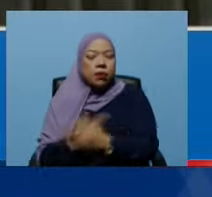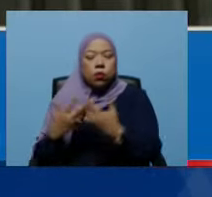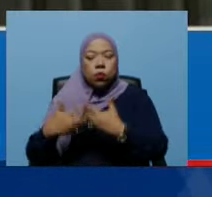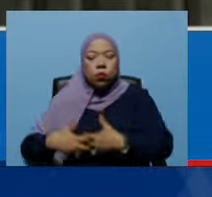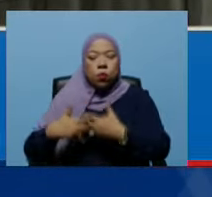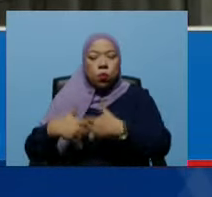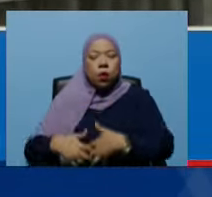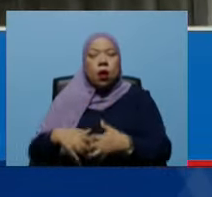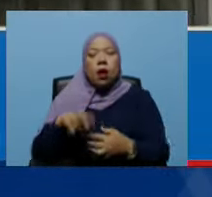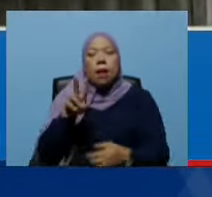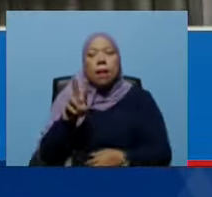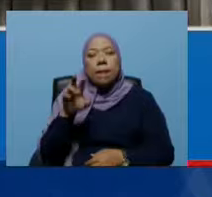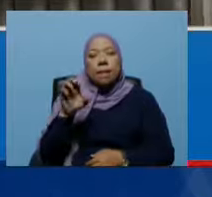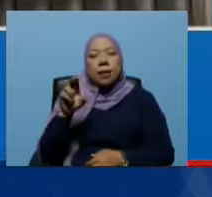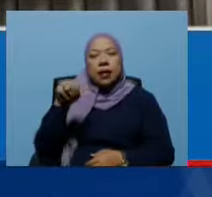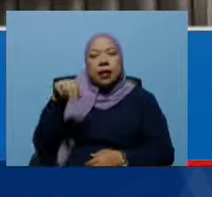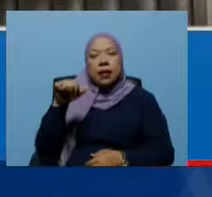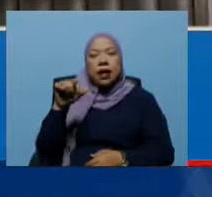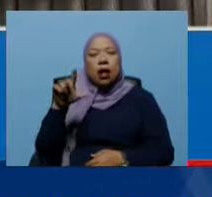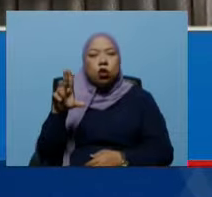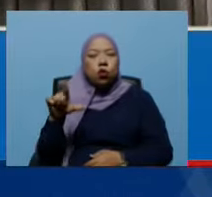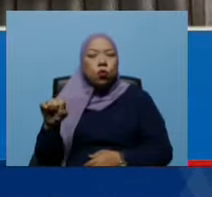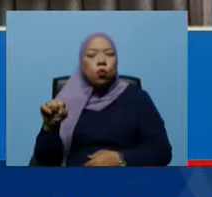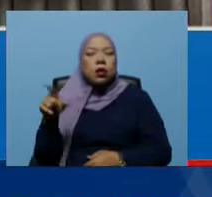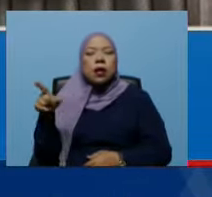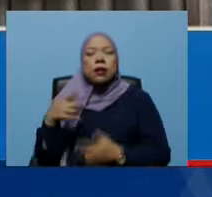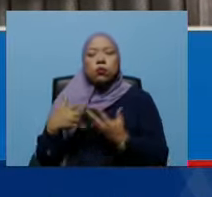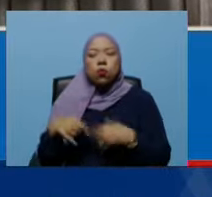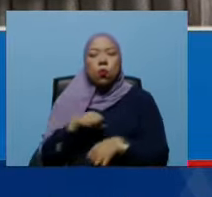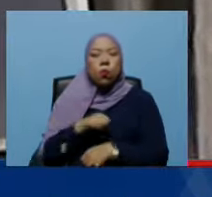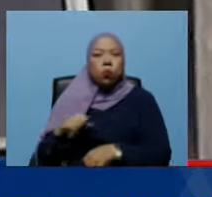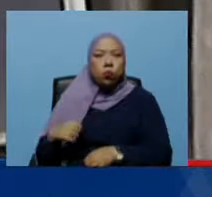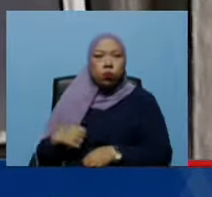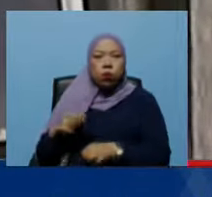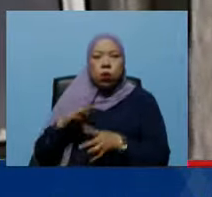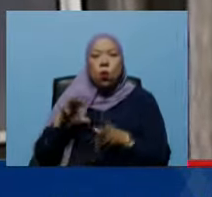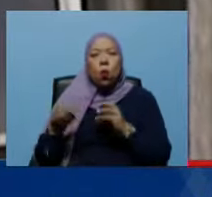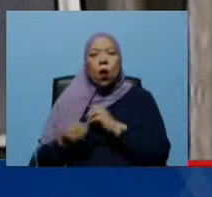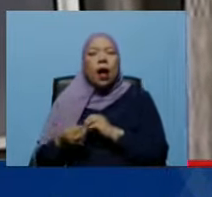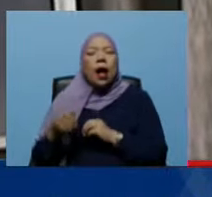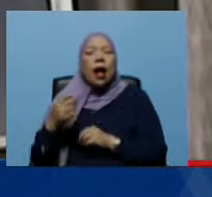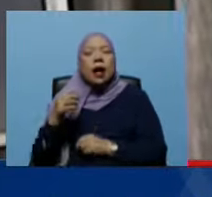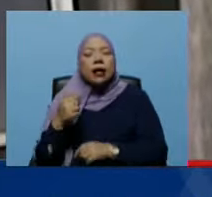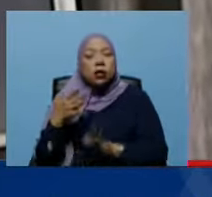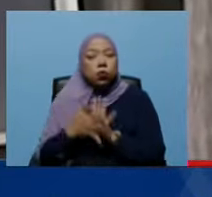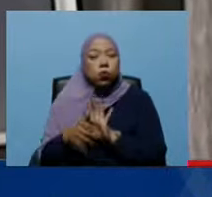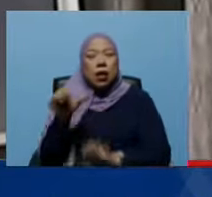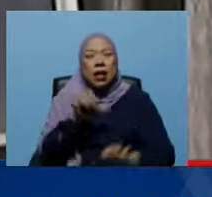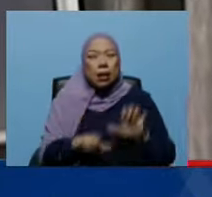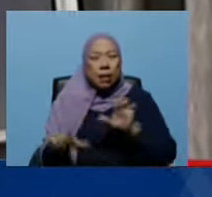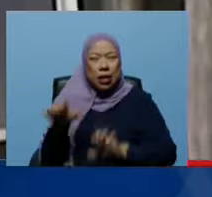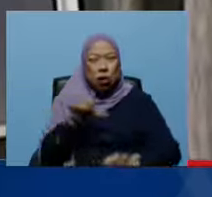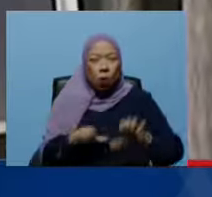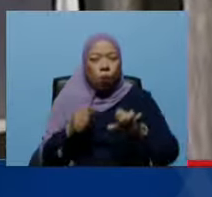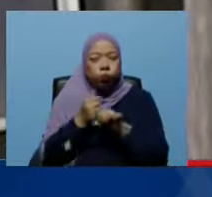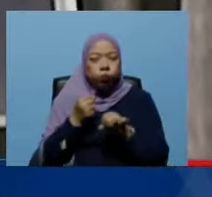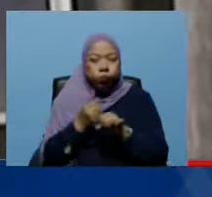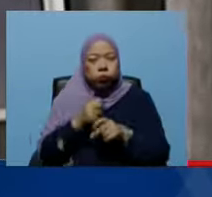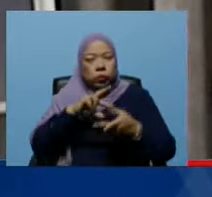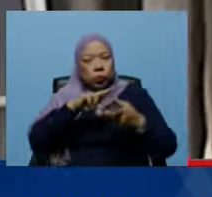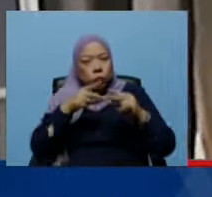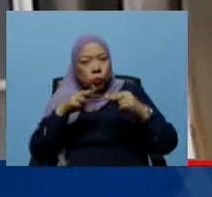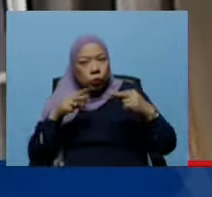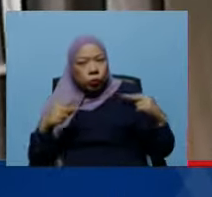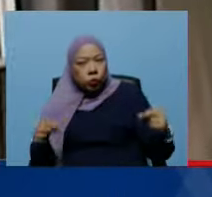de Benalún. Nos viene nuestro aluminio primario, donde los transformamos y le damos un valor de laminado